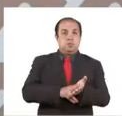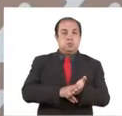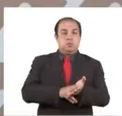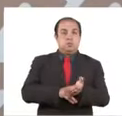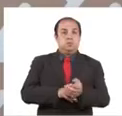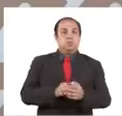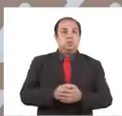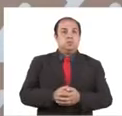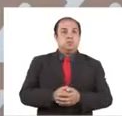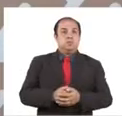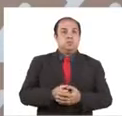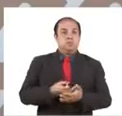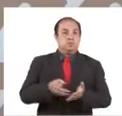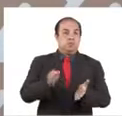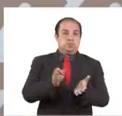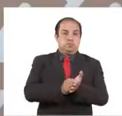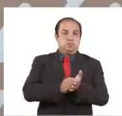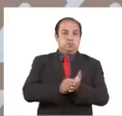la disciplina,